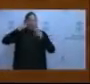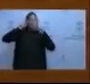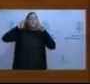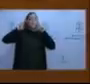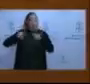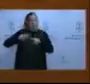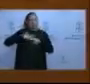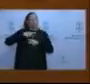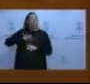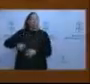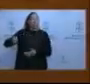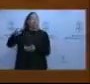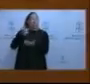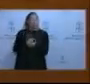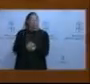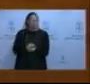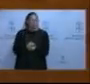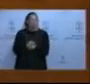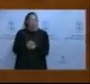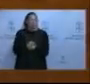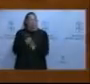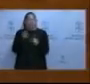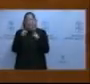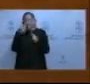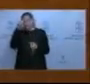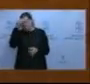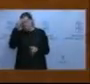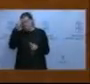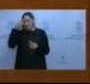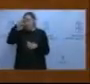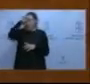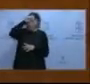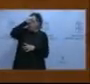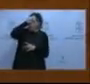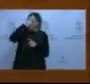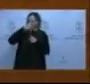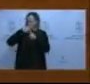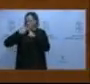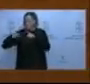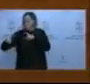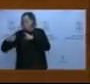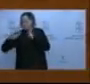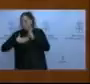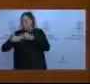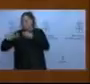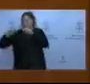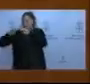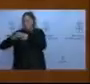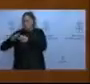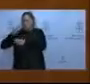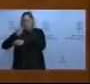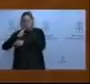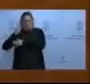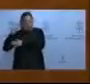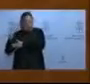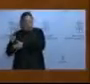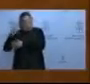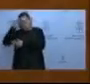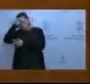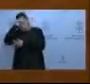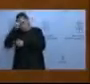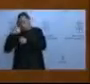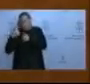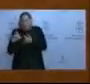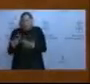la diferencia de criterio entre lo que opina este grupo parlamentario, el Grupo Parlamentario Popular,